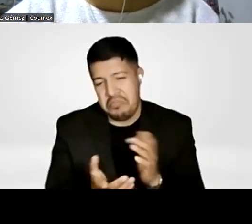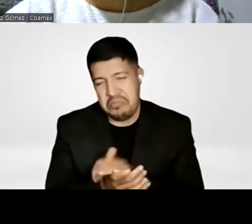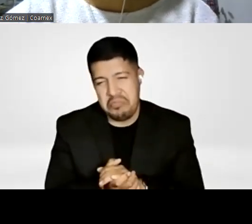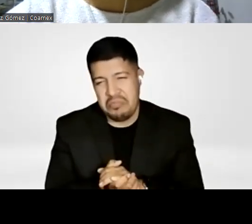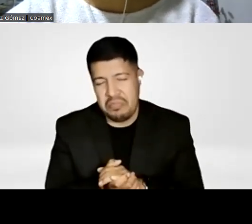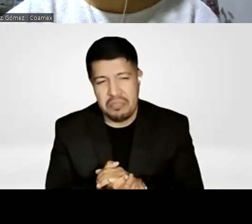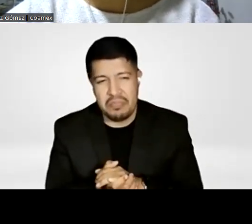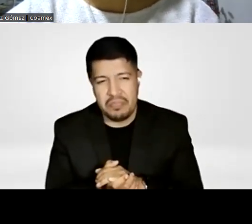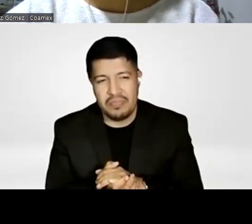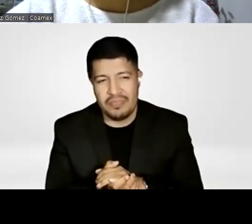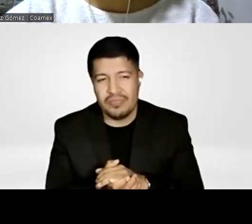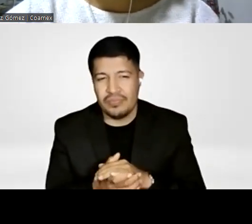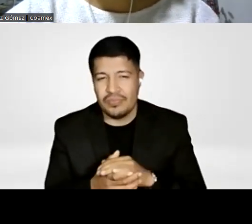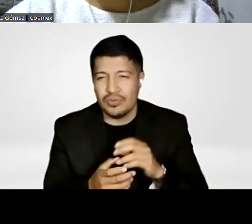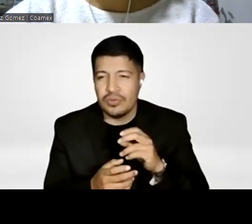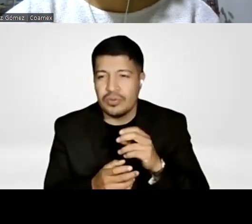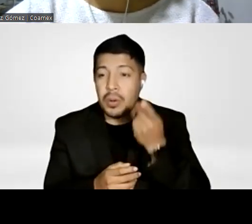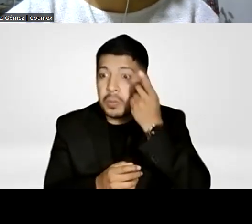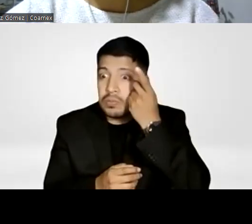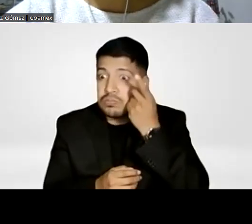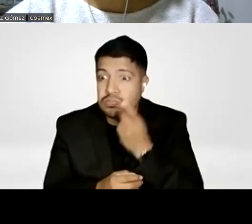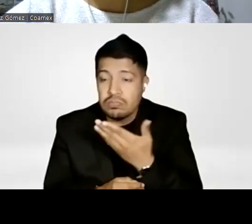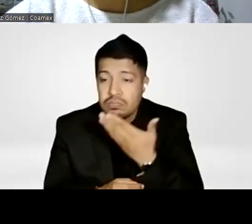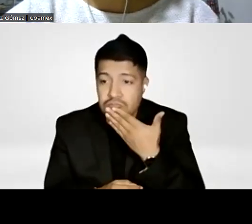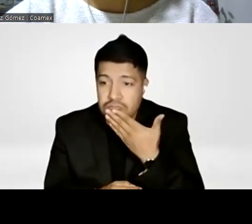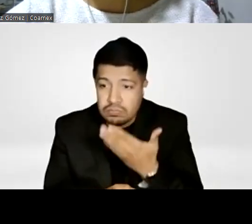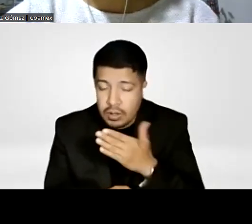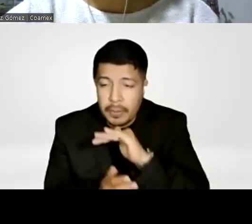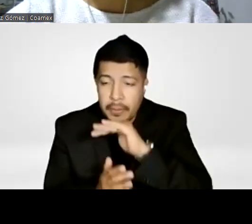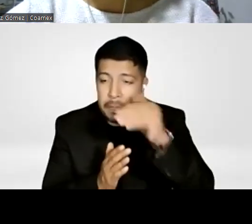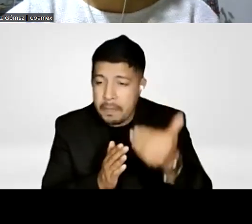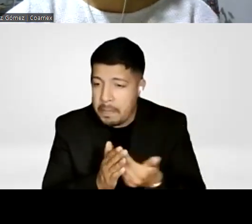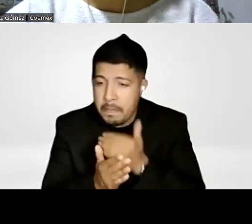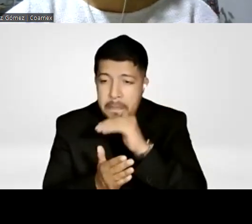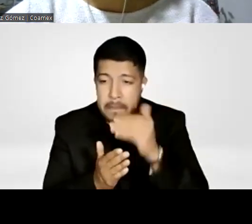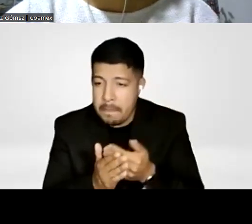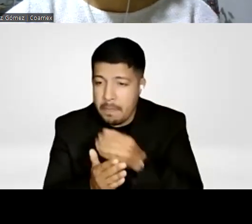que organice bien su sueño, su alimentación,